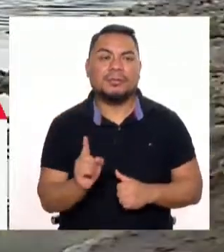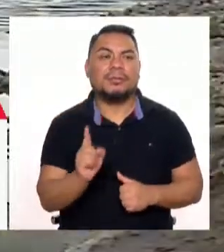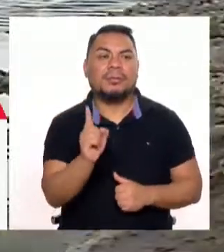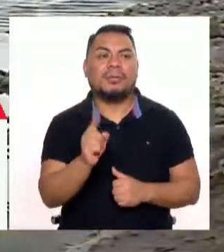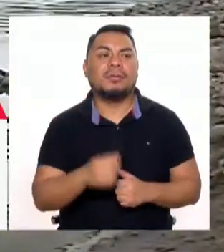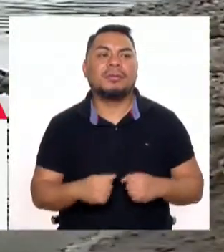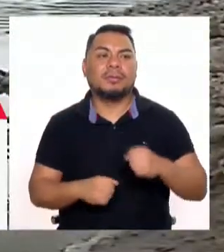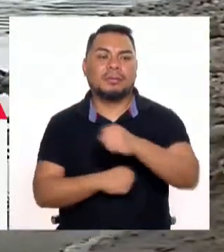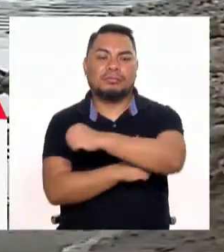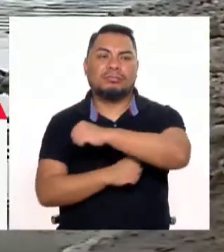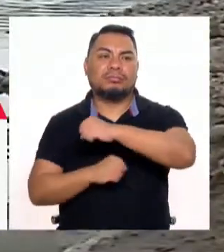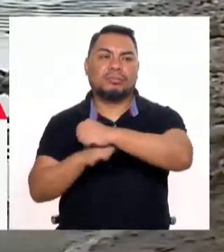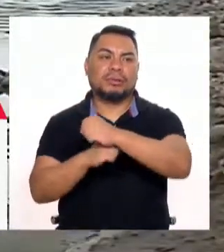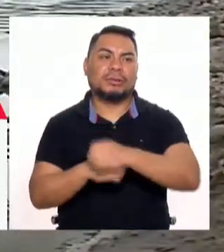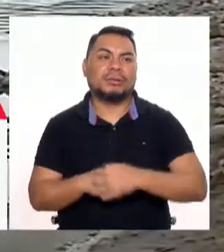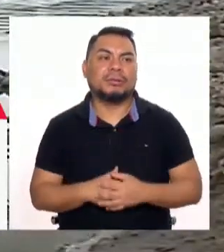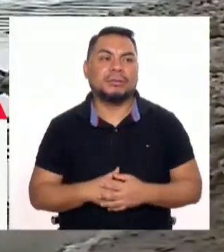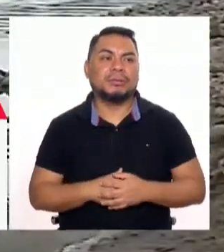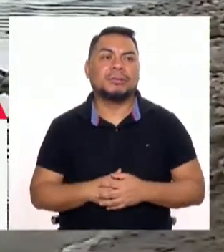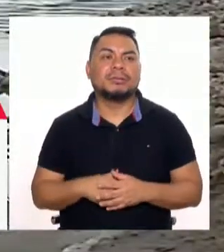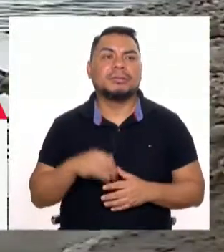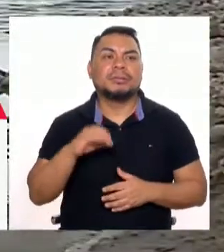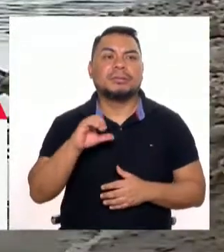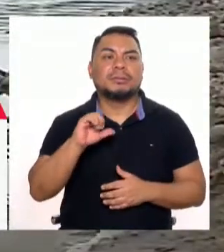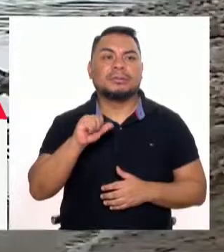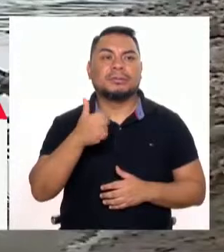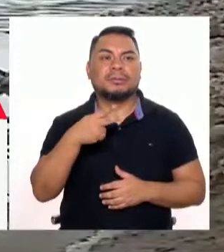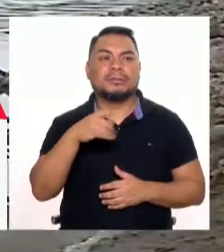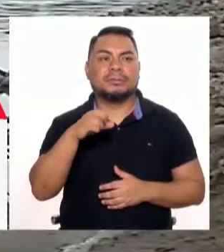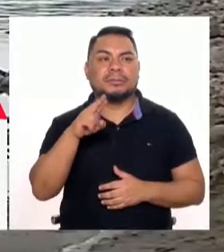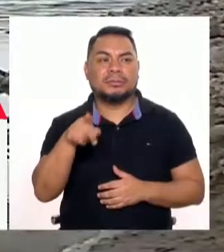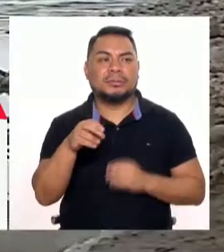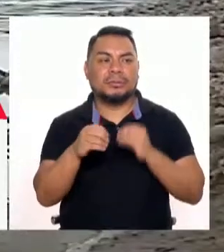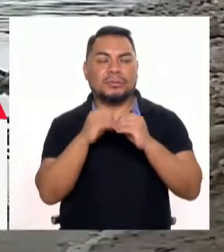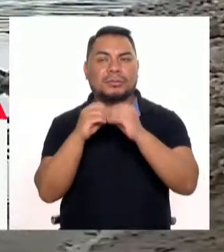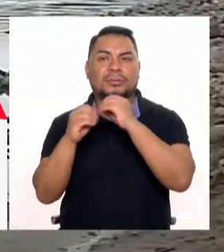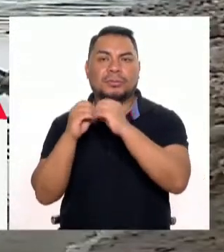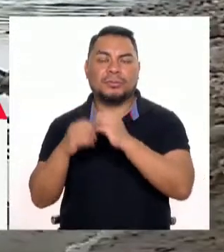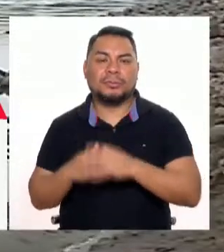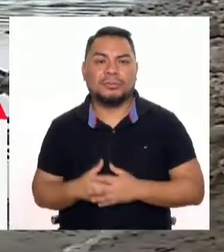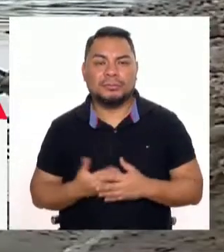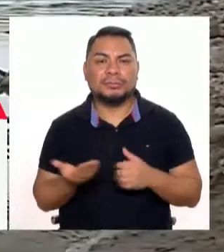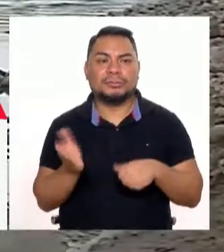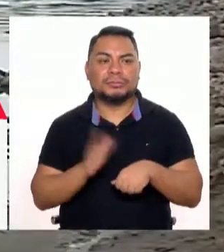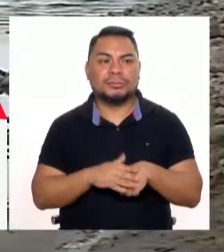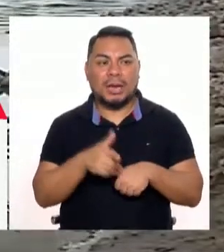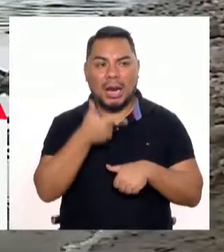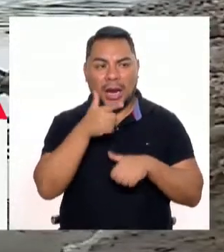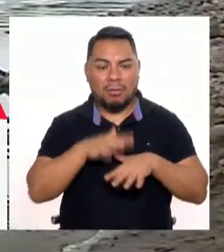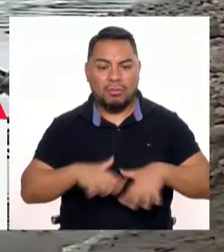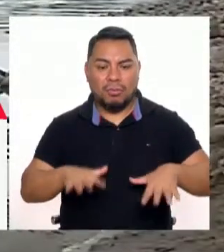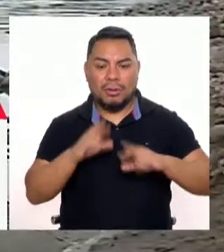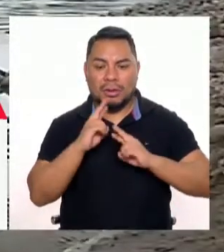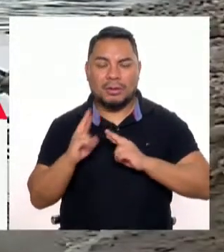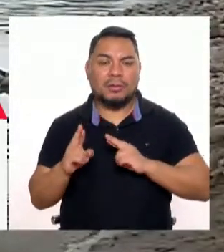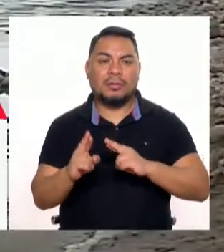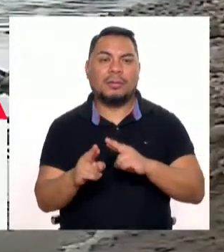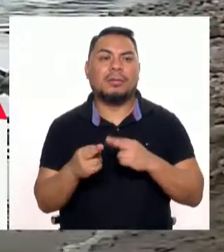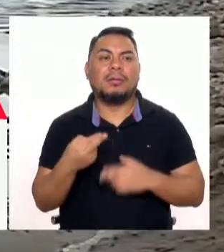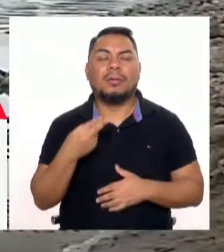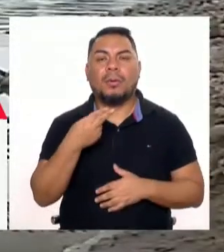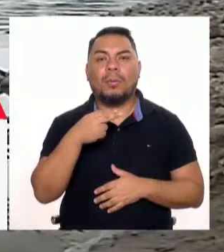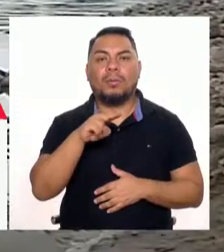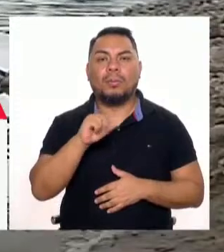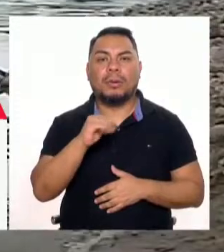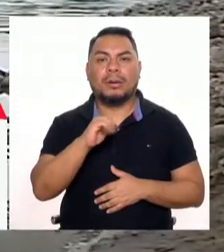por el puente Salvador construido sobre las aguas del río guayaba